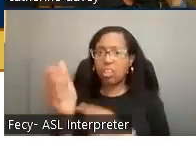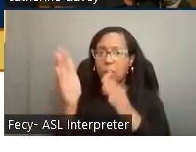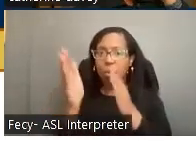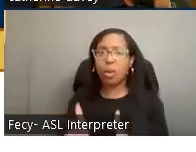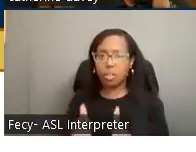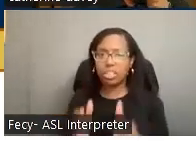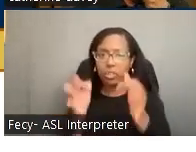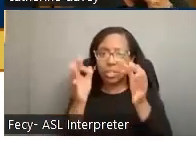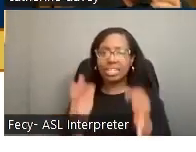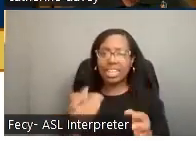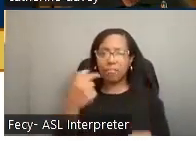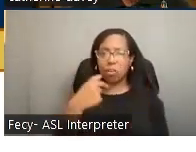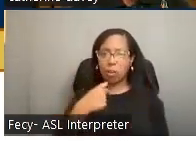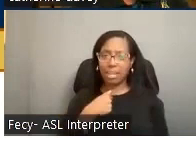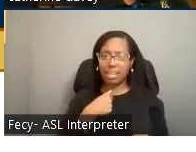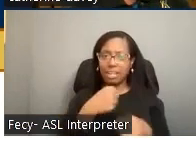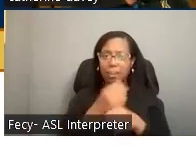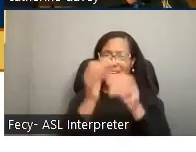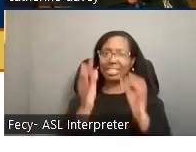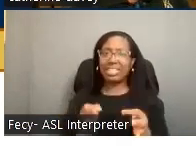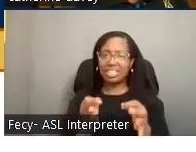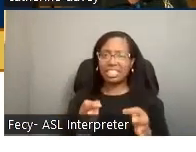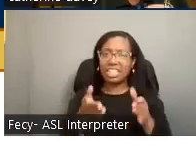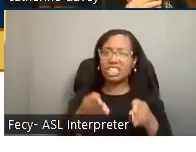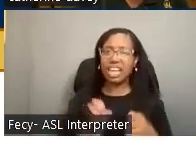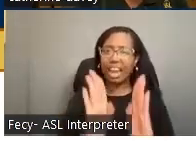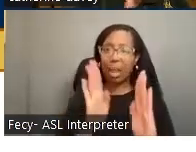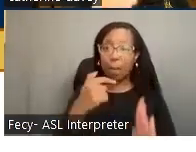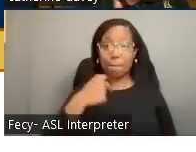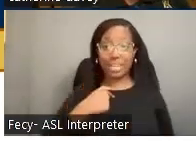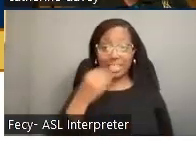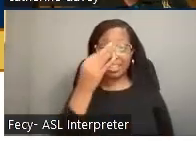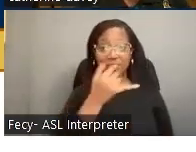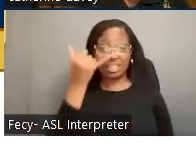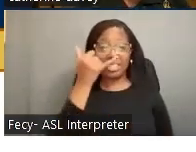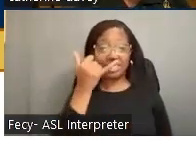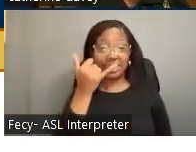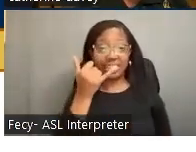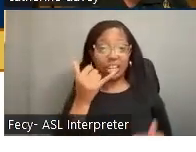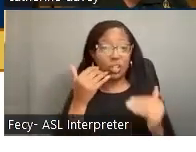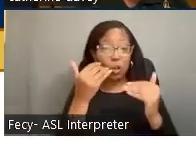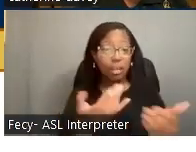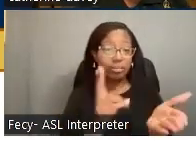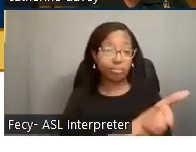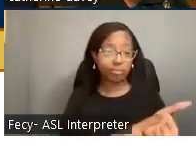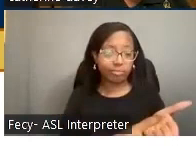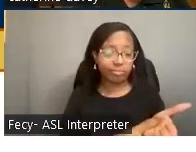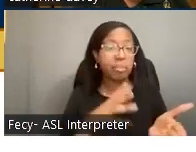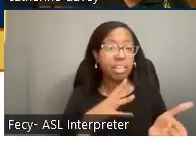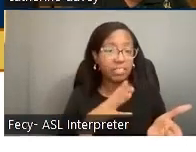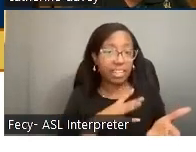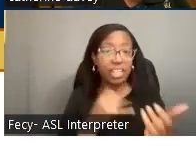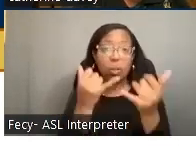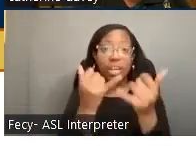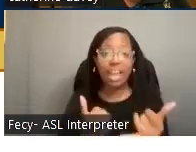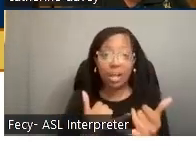yo no puedo, okay, entonces she'll esta otra she'll persona va a follow hacerlo. through Bien, and sign ahí the está. document. Ella lo va a hacer So porque yo firmé el there's a list documento. of instructions Entonces in hay that una